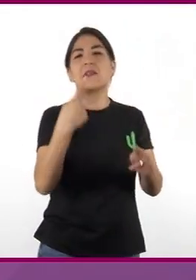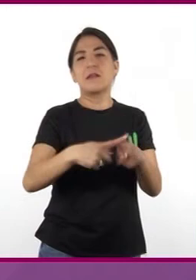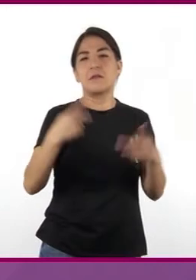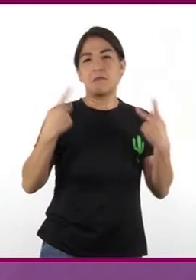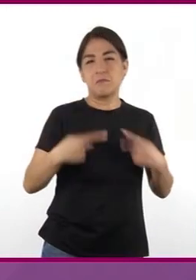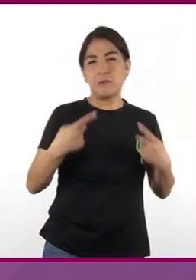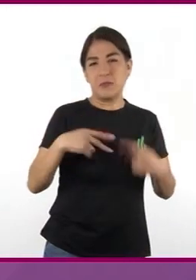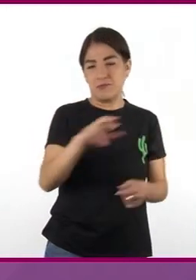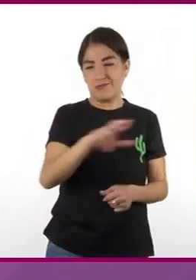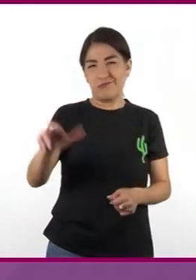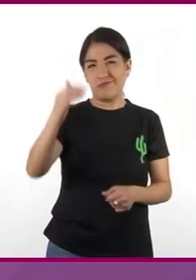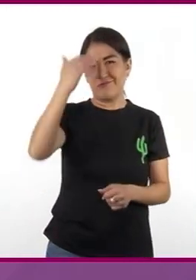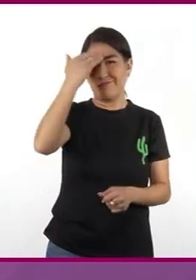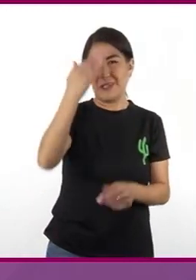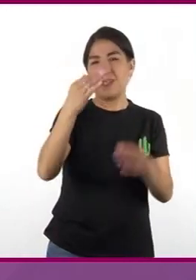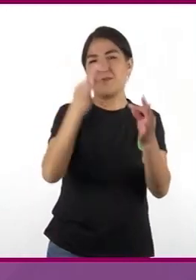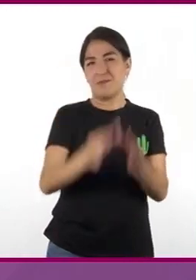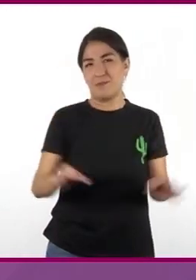persona reconocida.